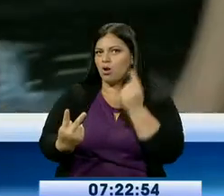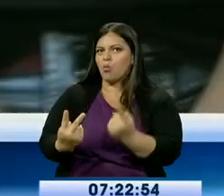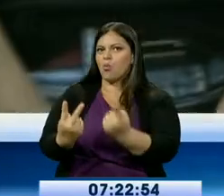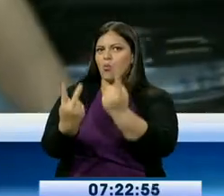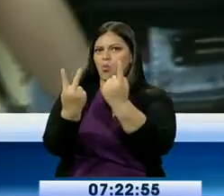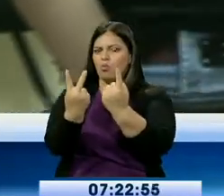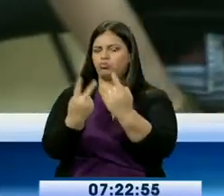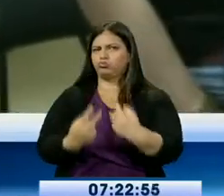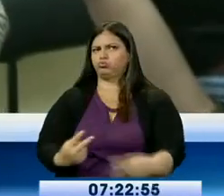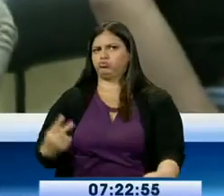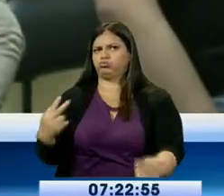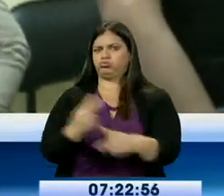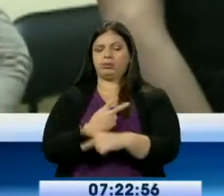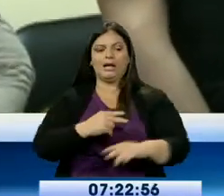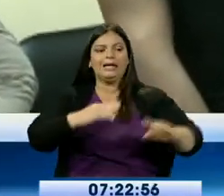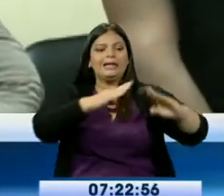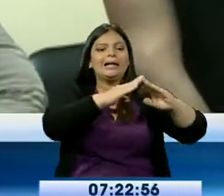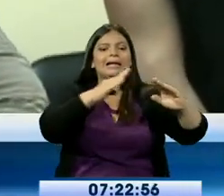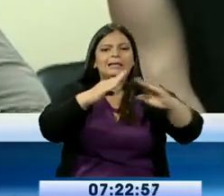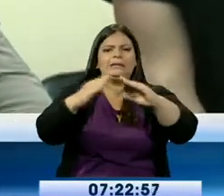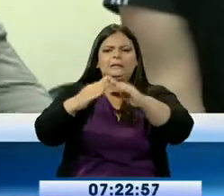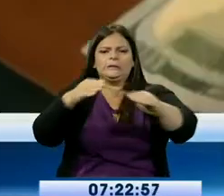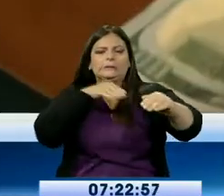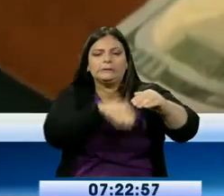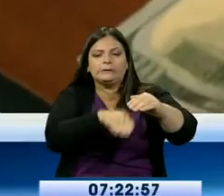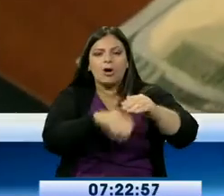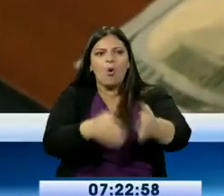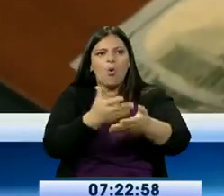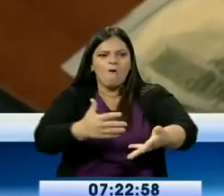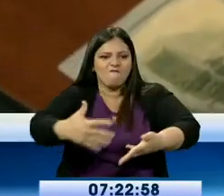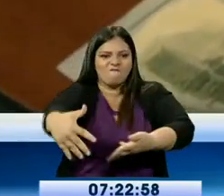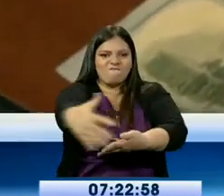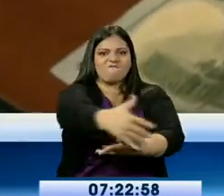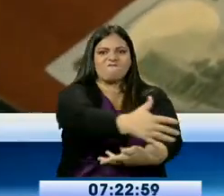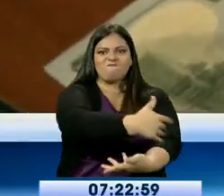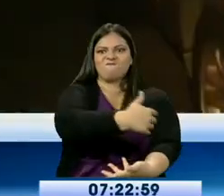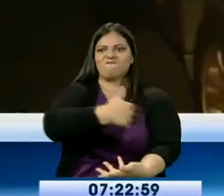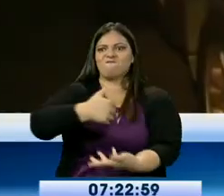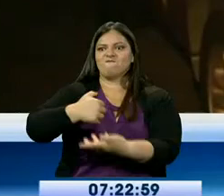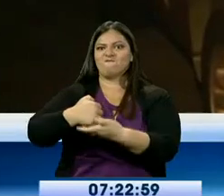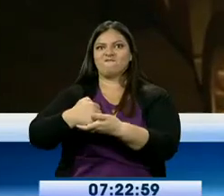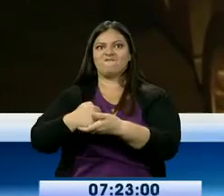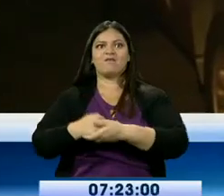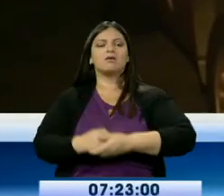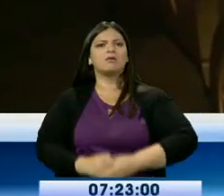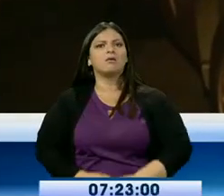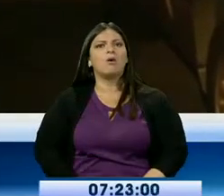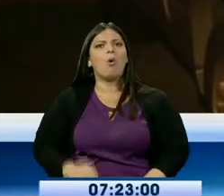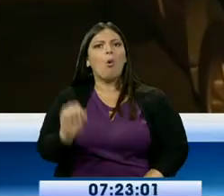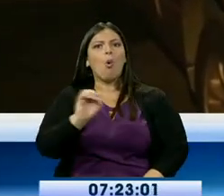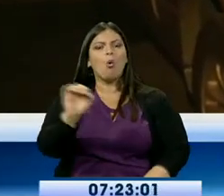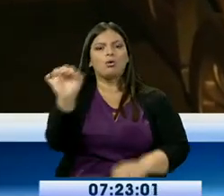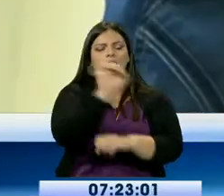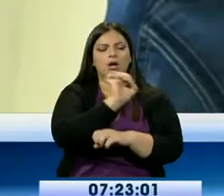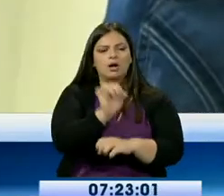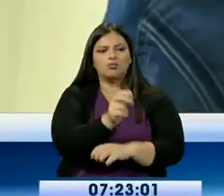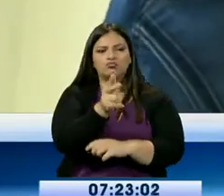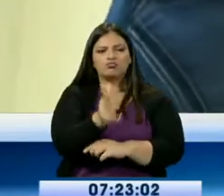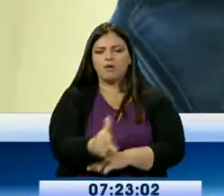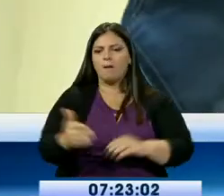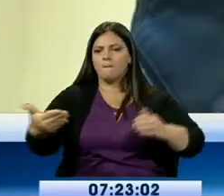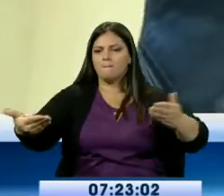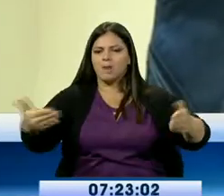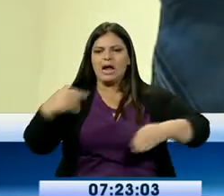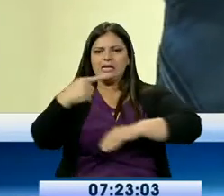afectadas, serían los responsables de una serie de robos a unidades económicas, domicilios, sustracción de autopartes de vehículos, todo bajo